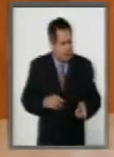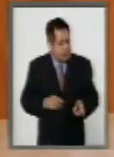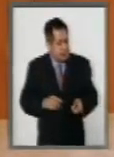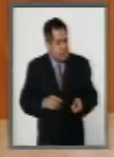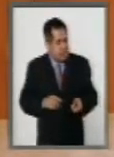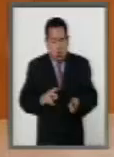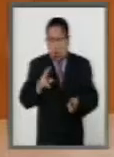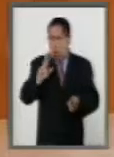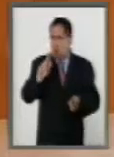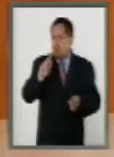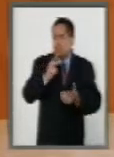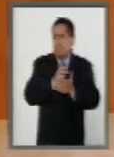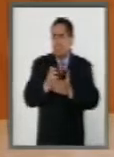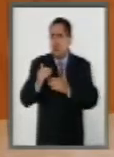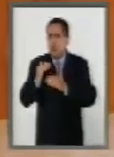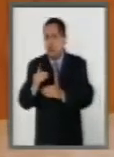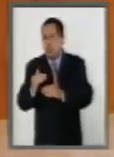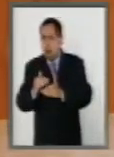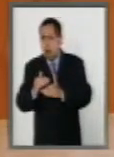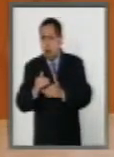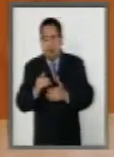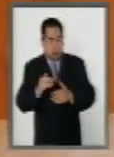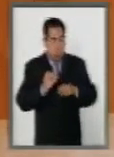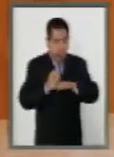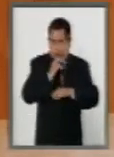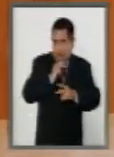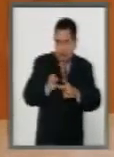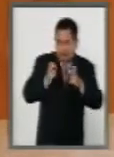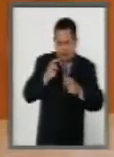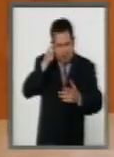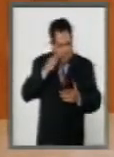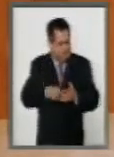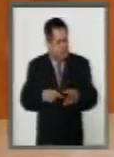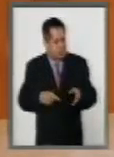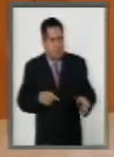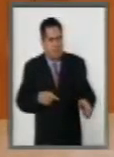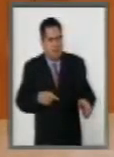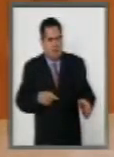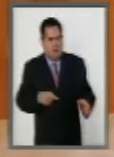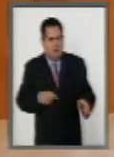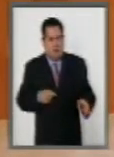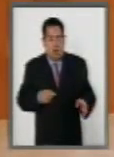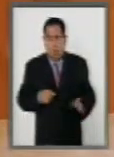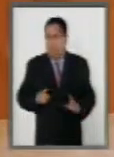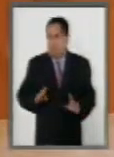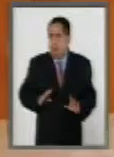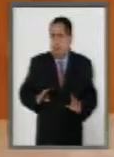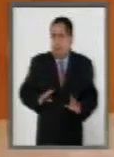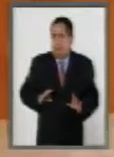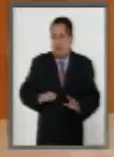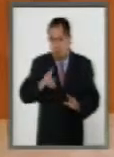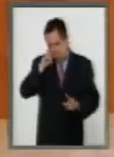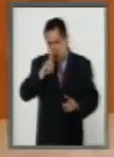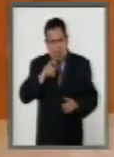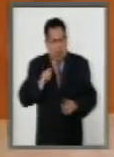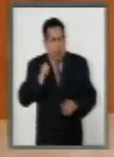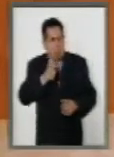los 80 salarios mínimos vigentes. Bueno, yo creo que es un beneficio que